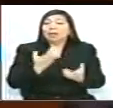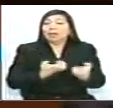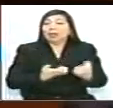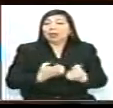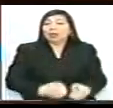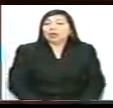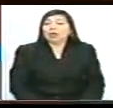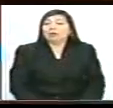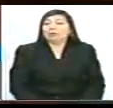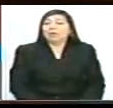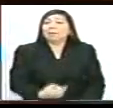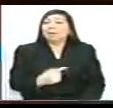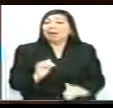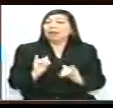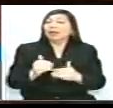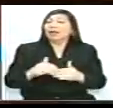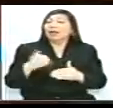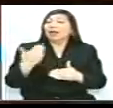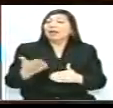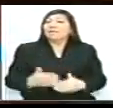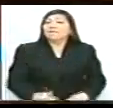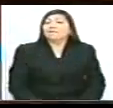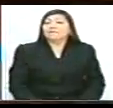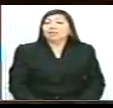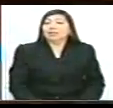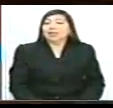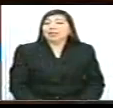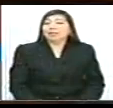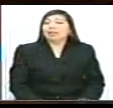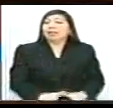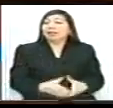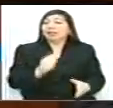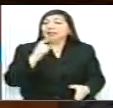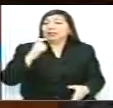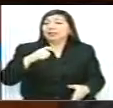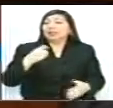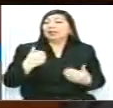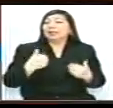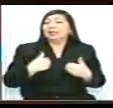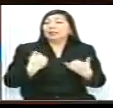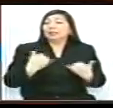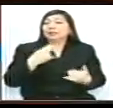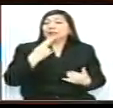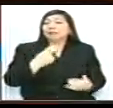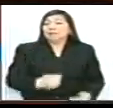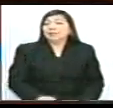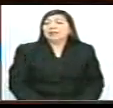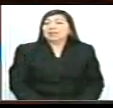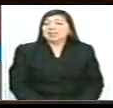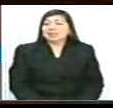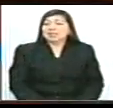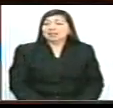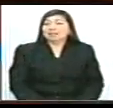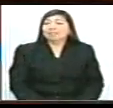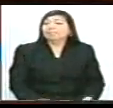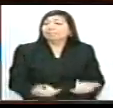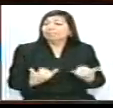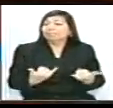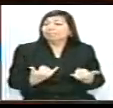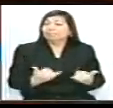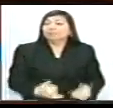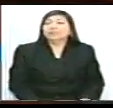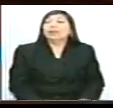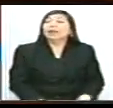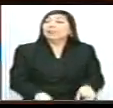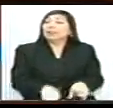económico para dejar afuera a las grandes necesidades que tenemos en nuestro país. Y en ese sentido,